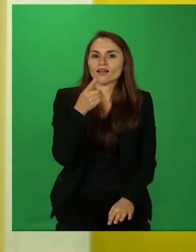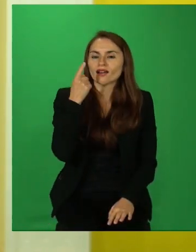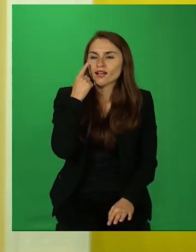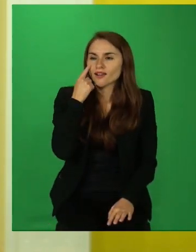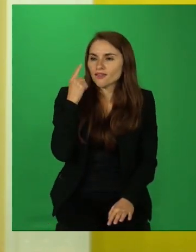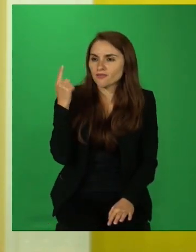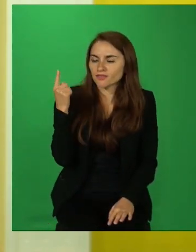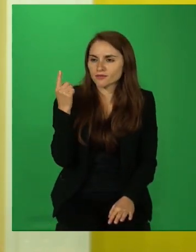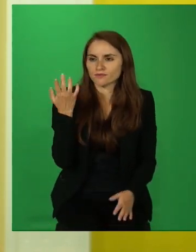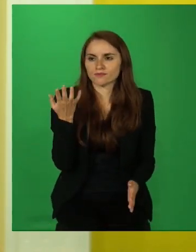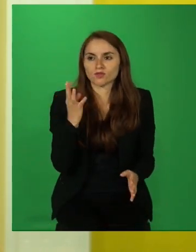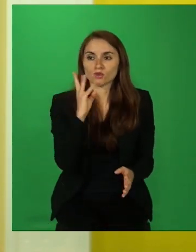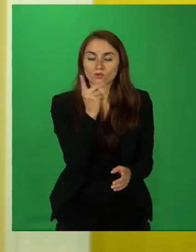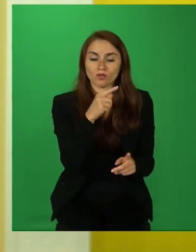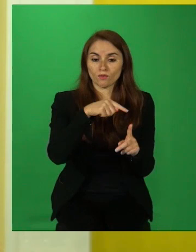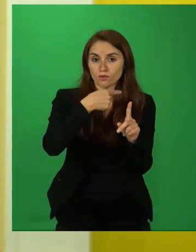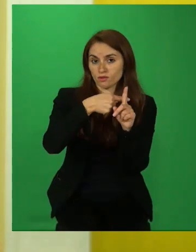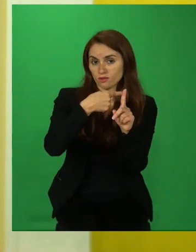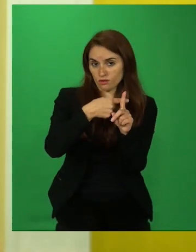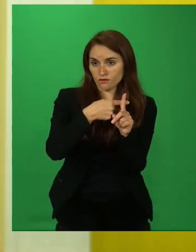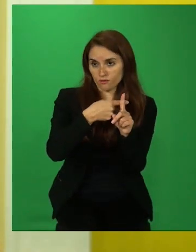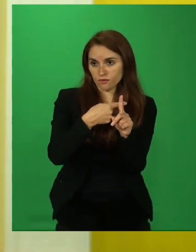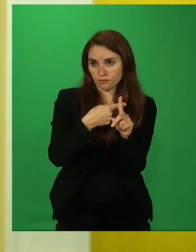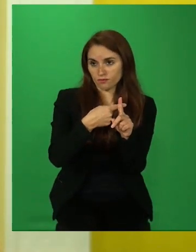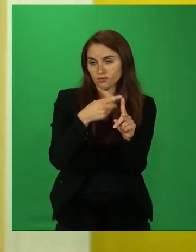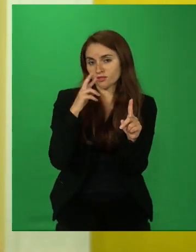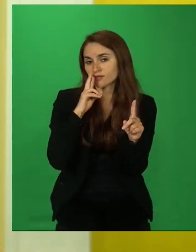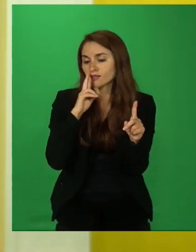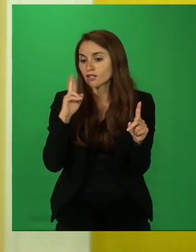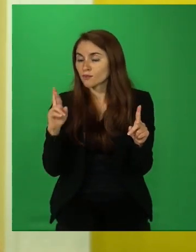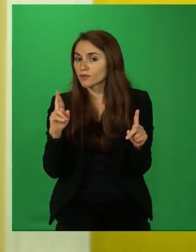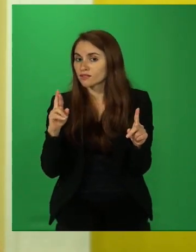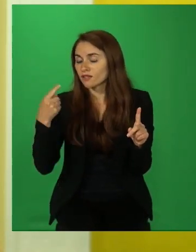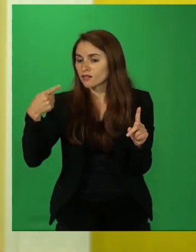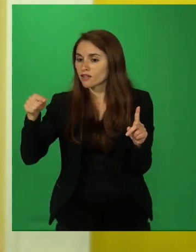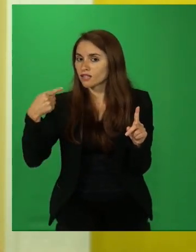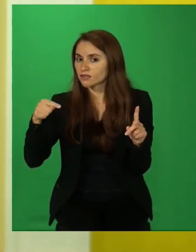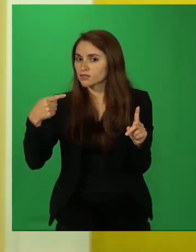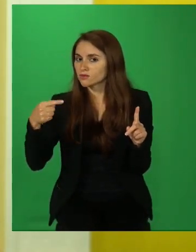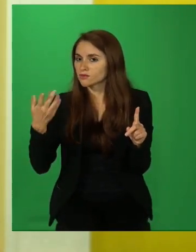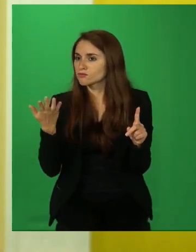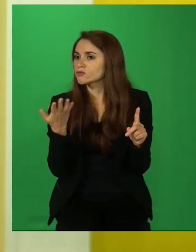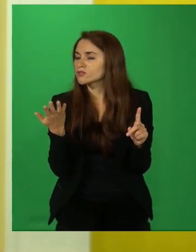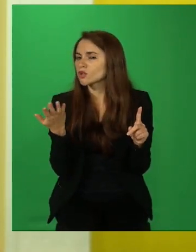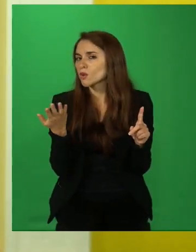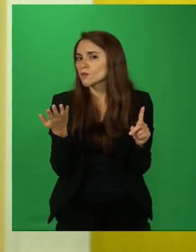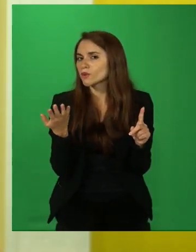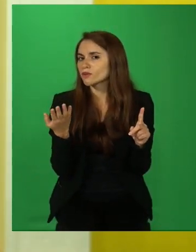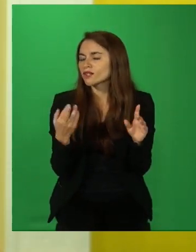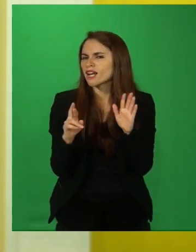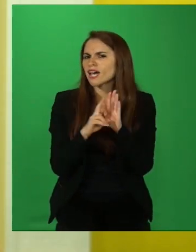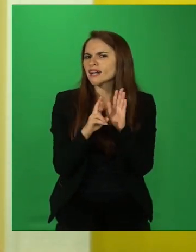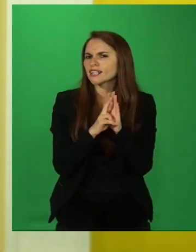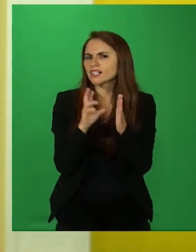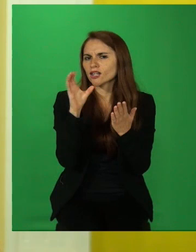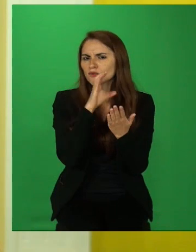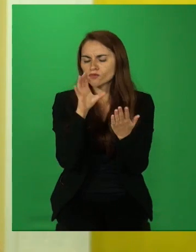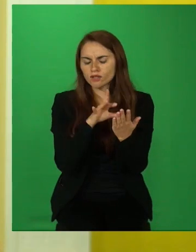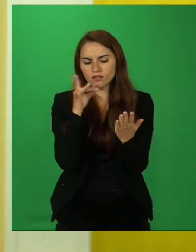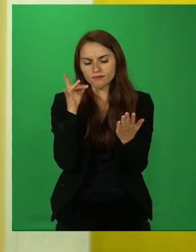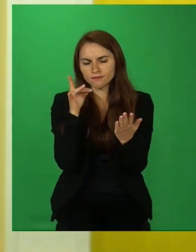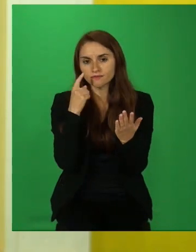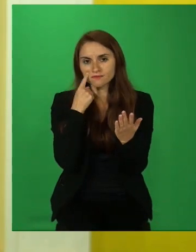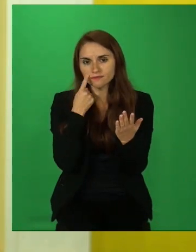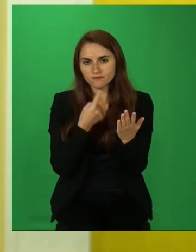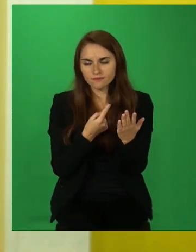positivo y nos tiene que dar como resultado un número negativo vamos a la regla general de los signos la